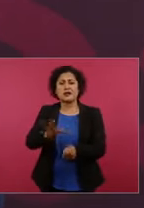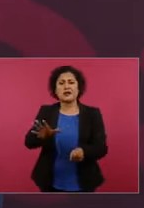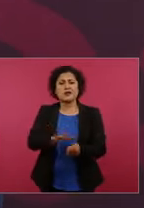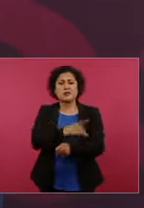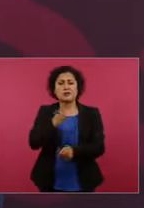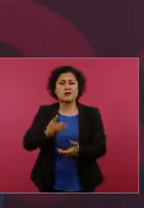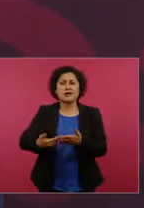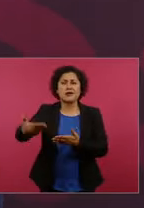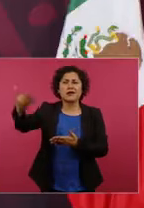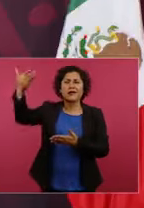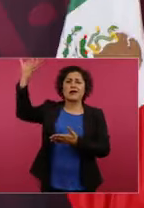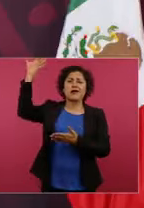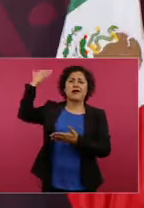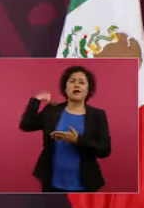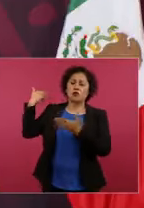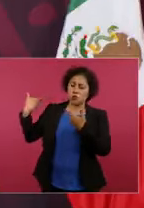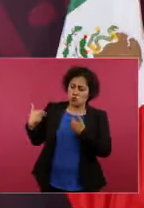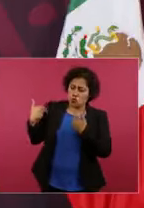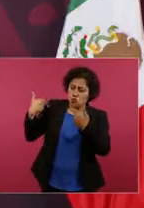lejos.